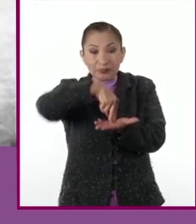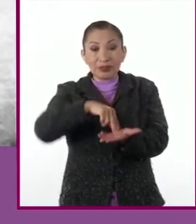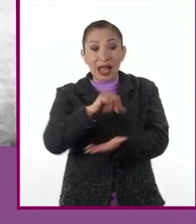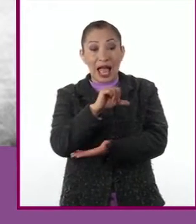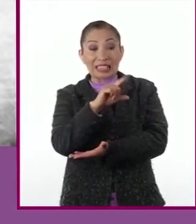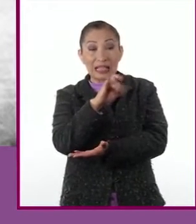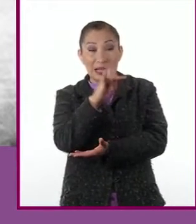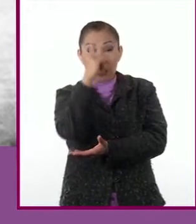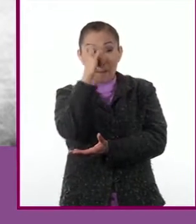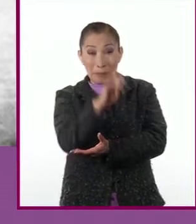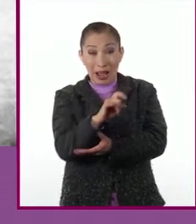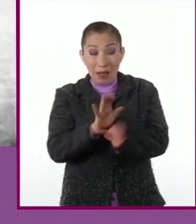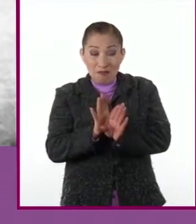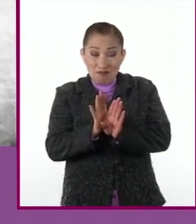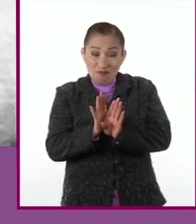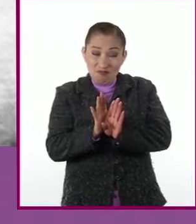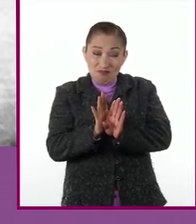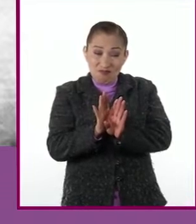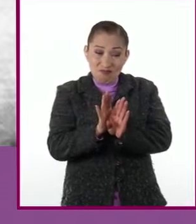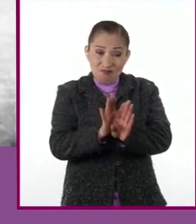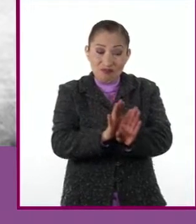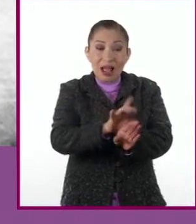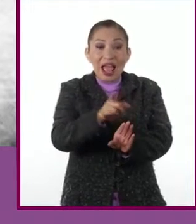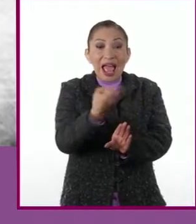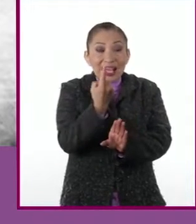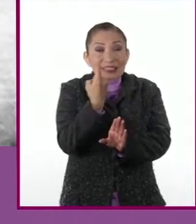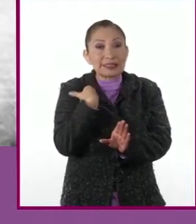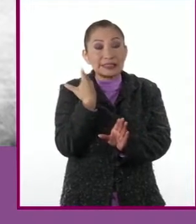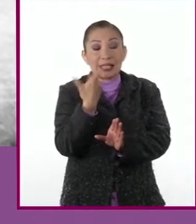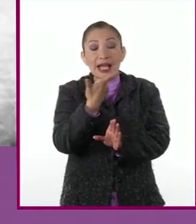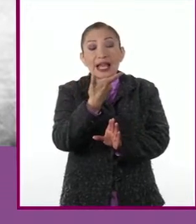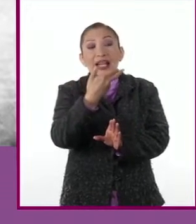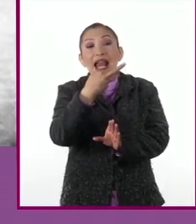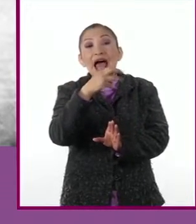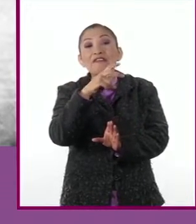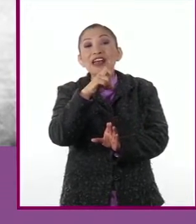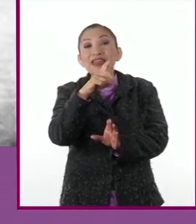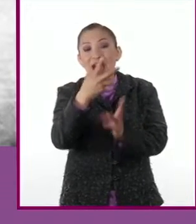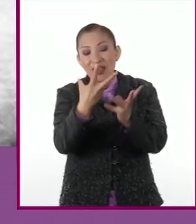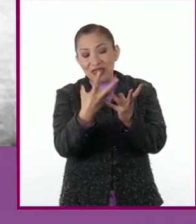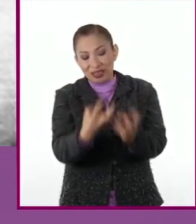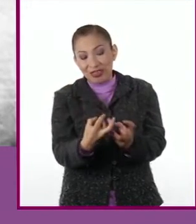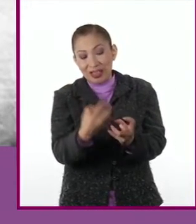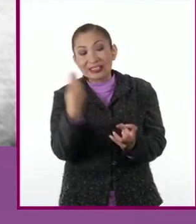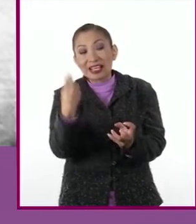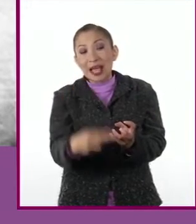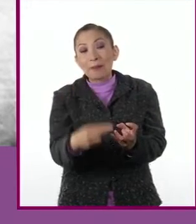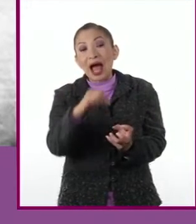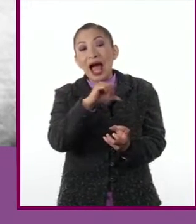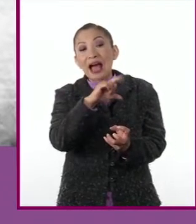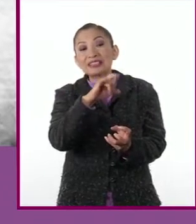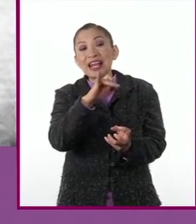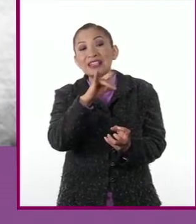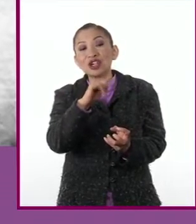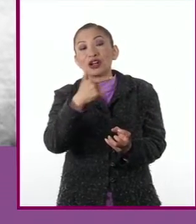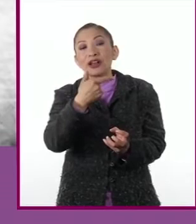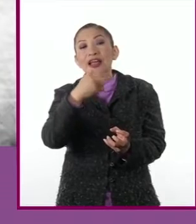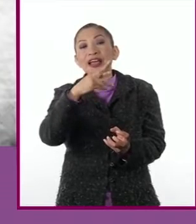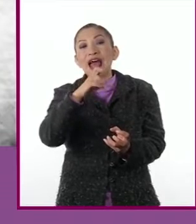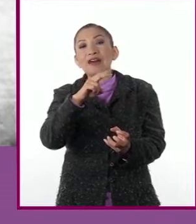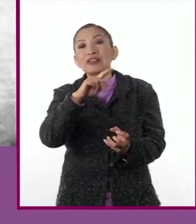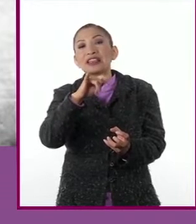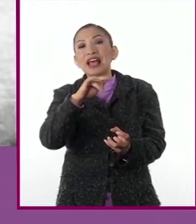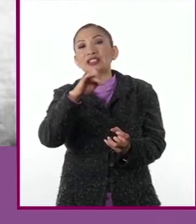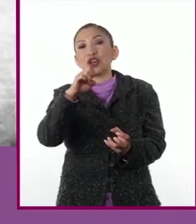que se requiere para esta fuerza es provocada por la gravedad de la Tierra, por lo que se le llama aceleración